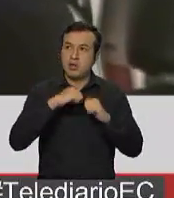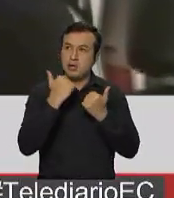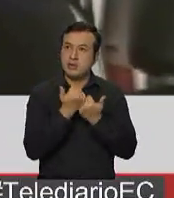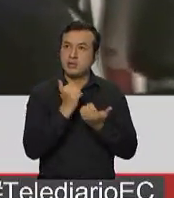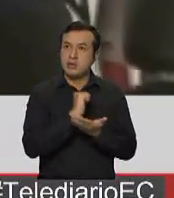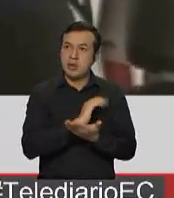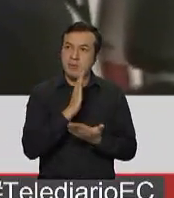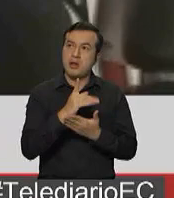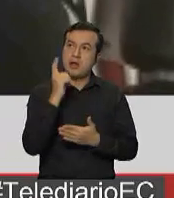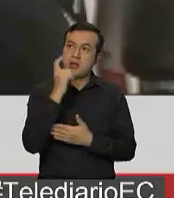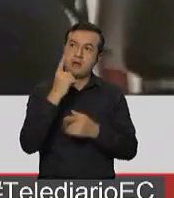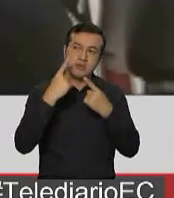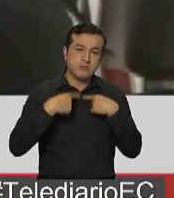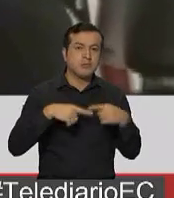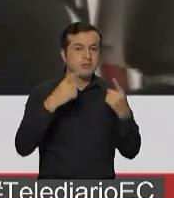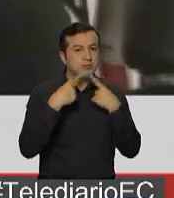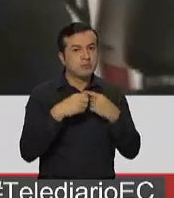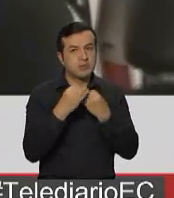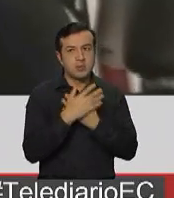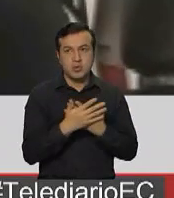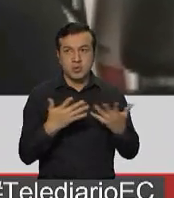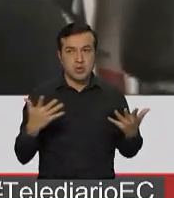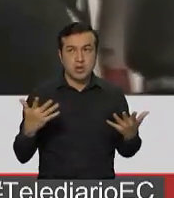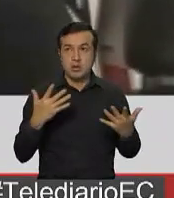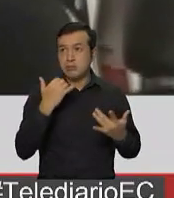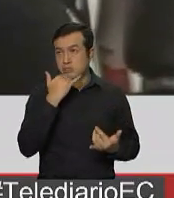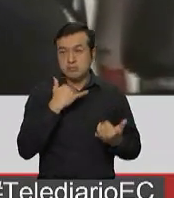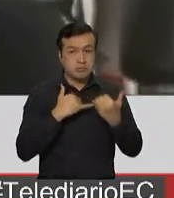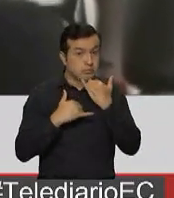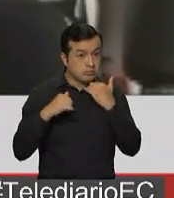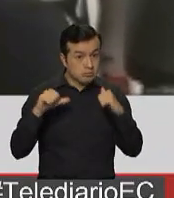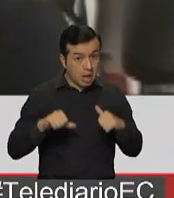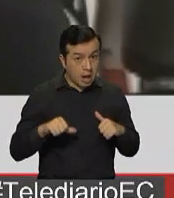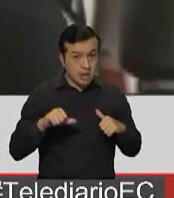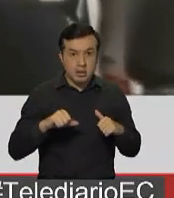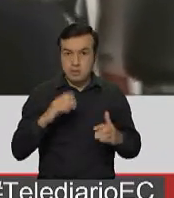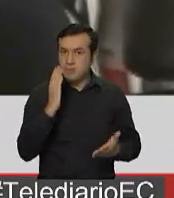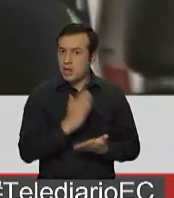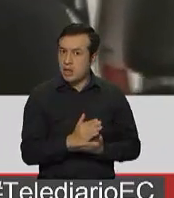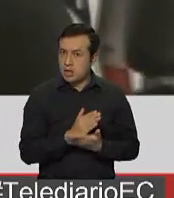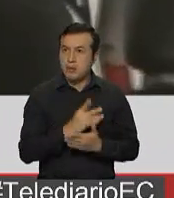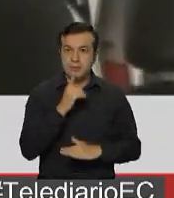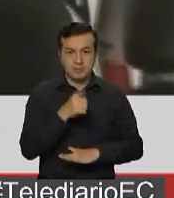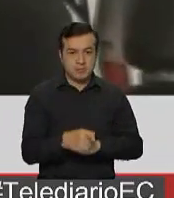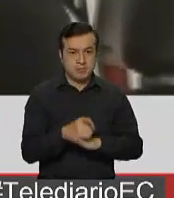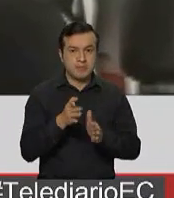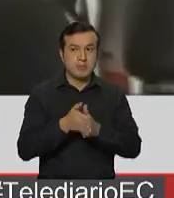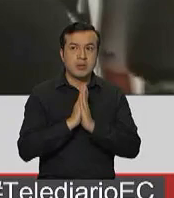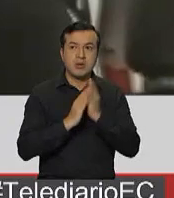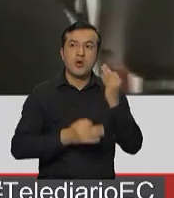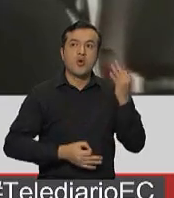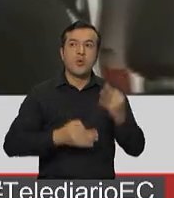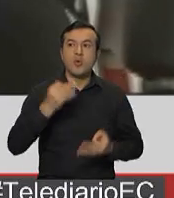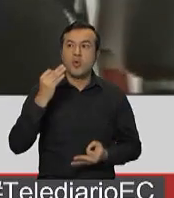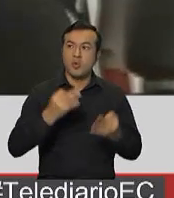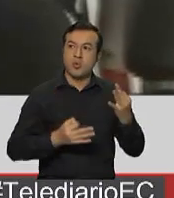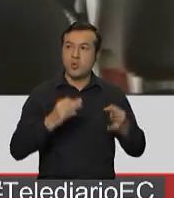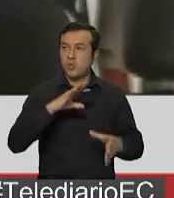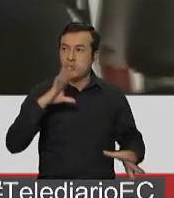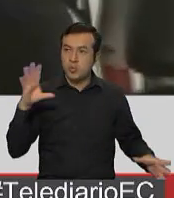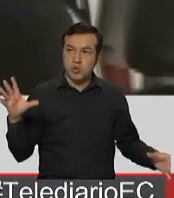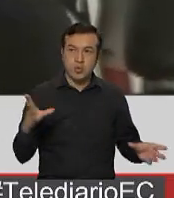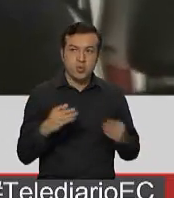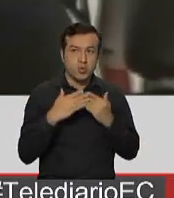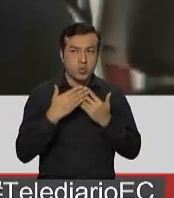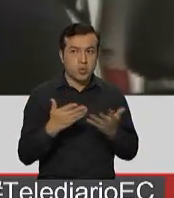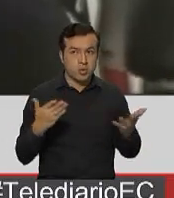pronunciarse unánimemente rechazando estos actos y además exigir al sistema de justicia que se requiera el